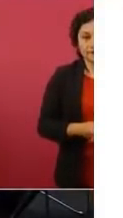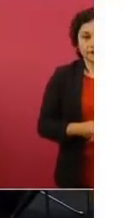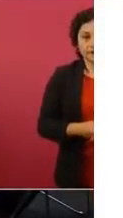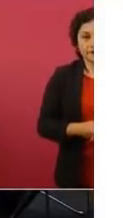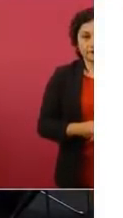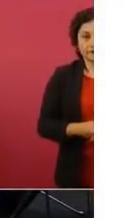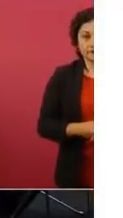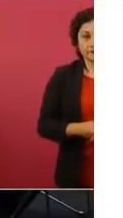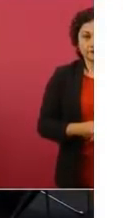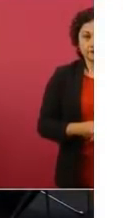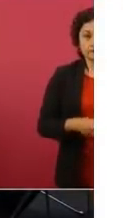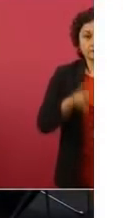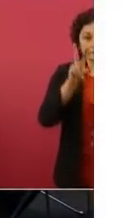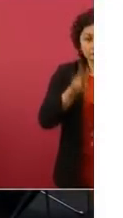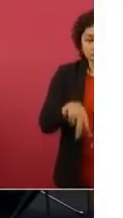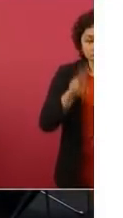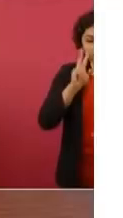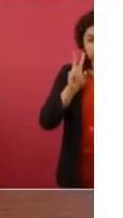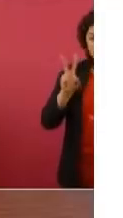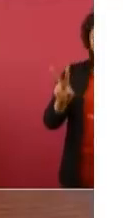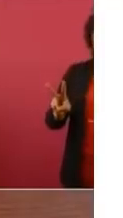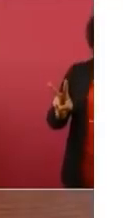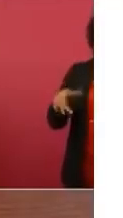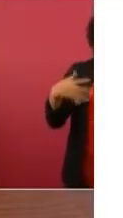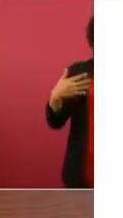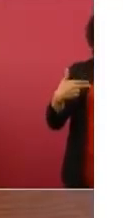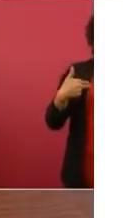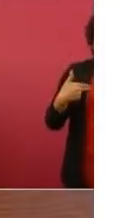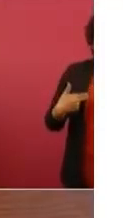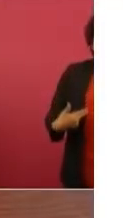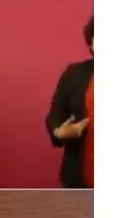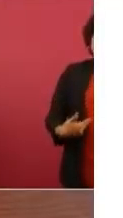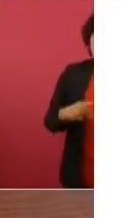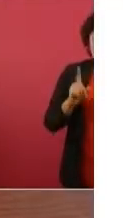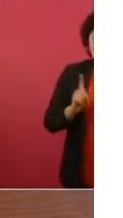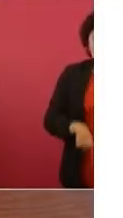en humano hacen familiares